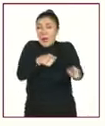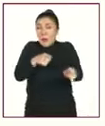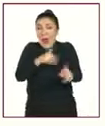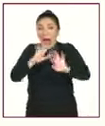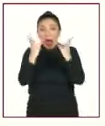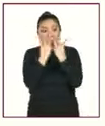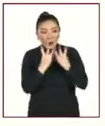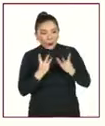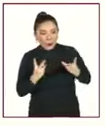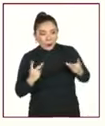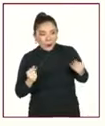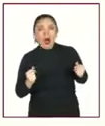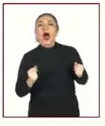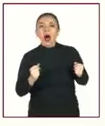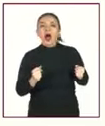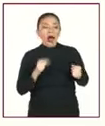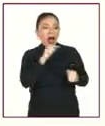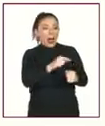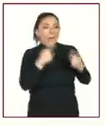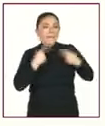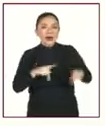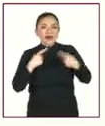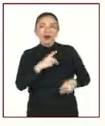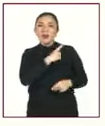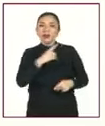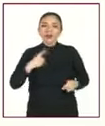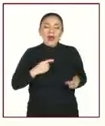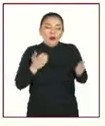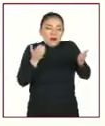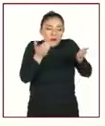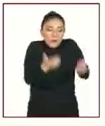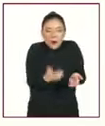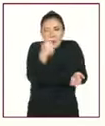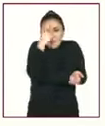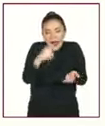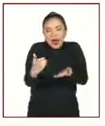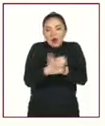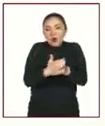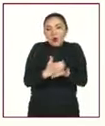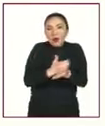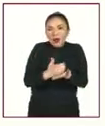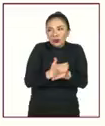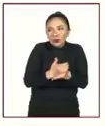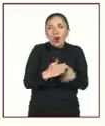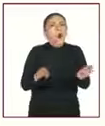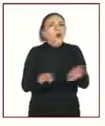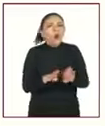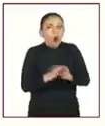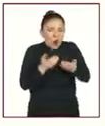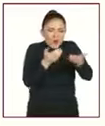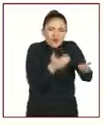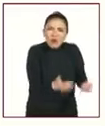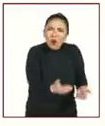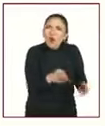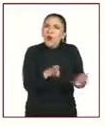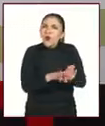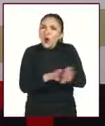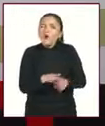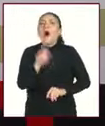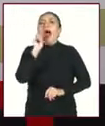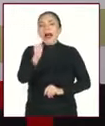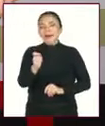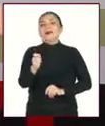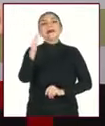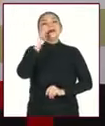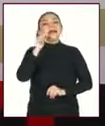poner a la persona en una posición de recuperación. Esta posición va a ser del